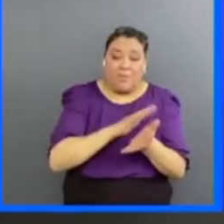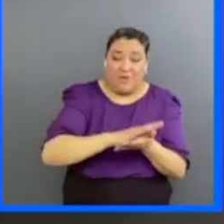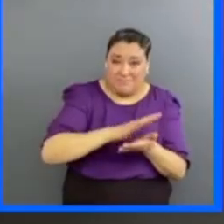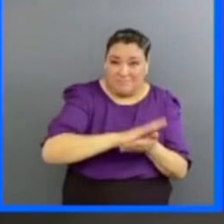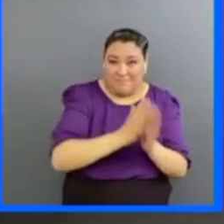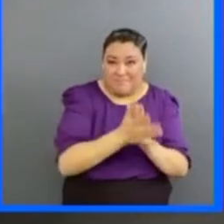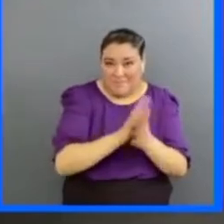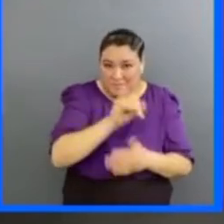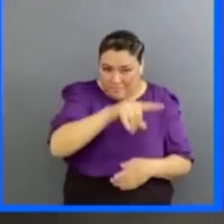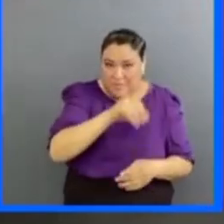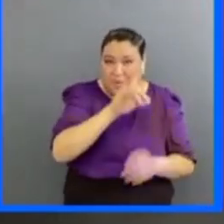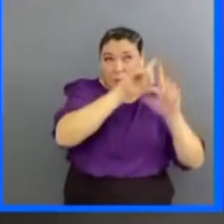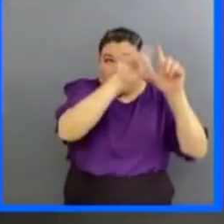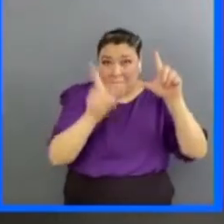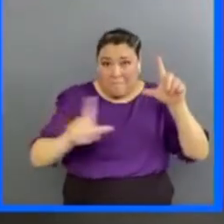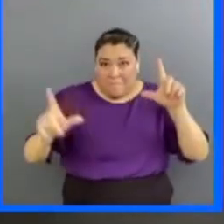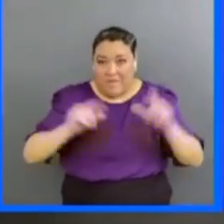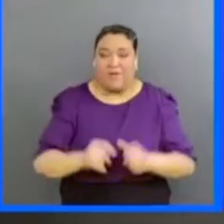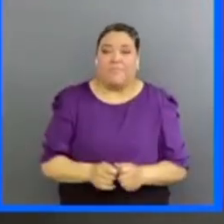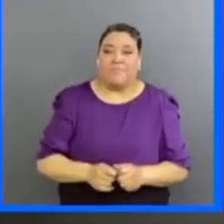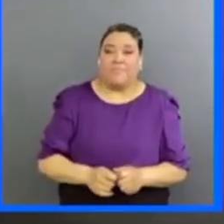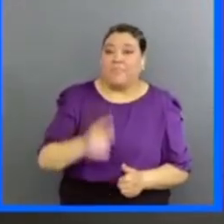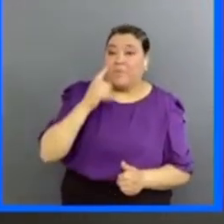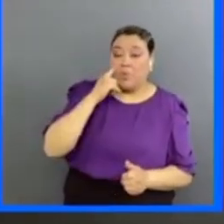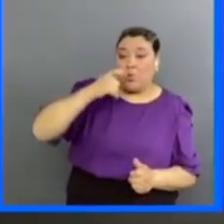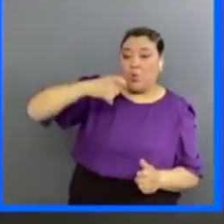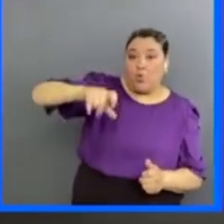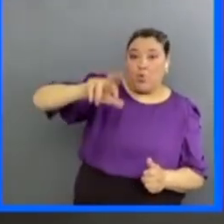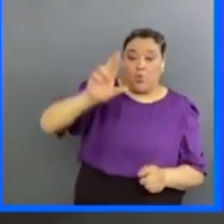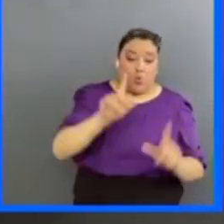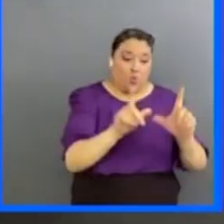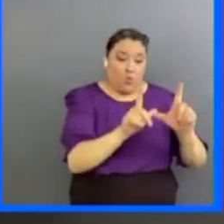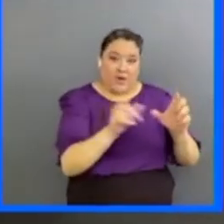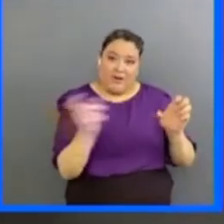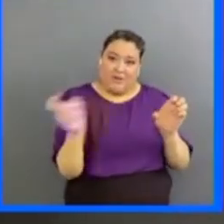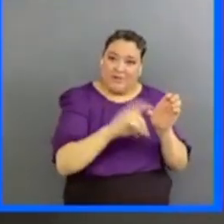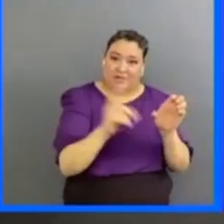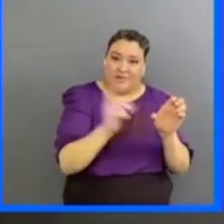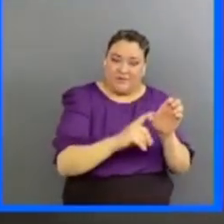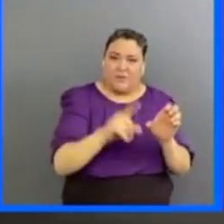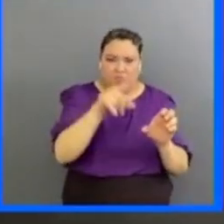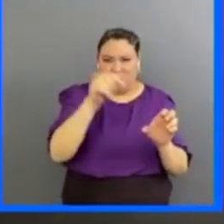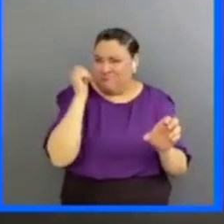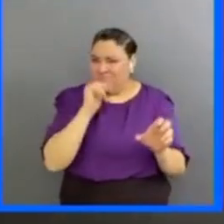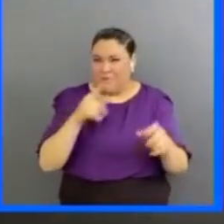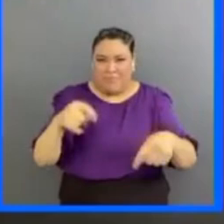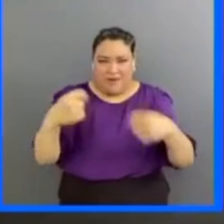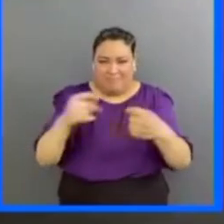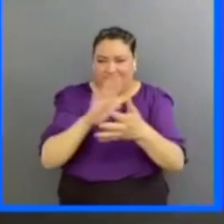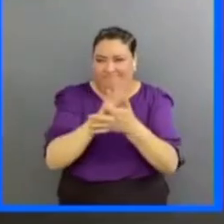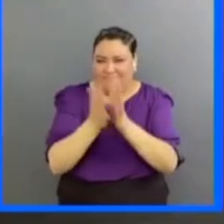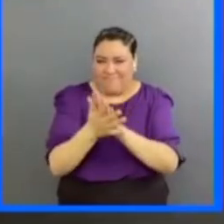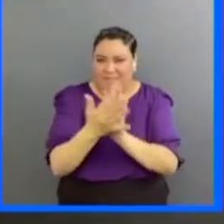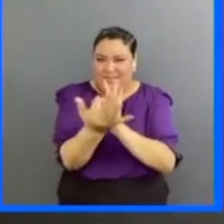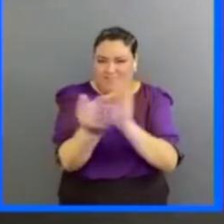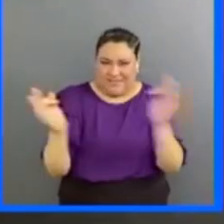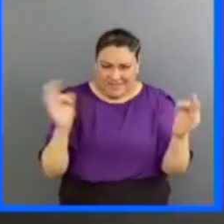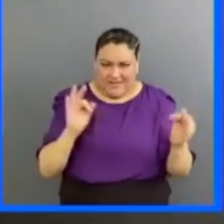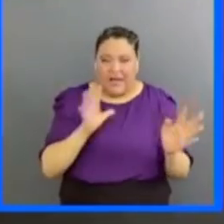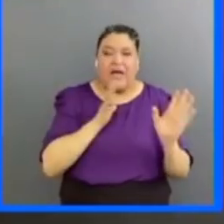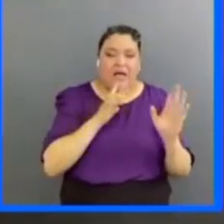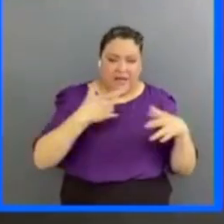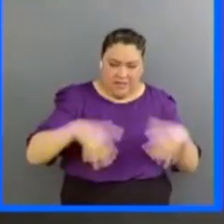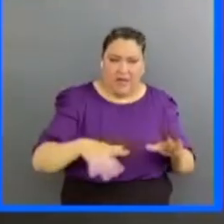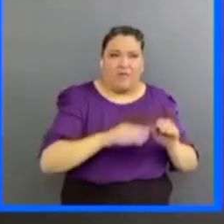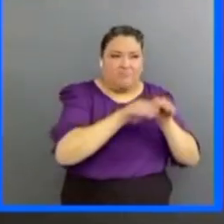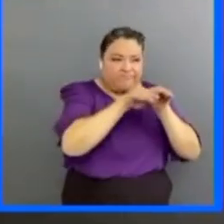El tema del código QR es que cada negocio afiliado lo va a tener a la vista Lo estamos haciendo, de hecho, estamos ya con un proveedor que va a